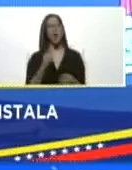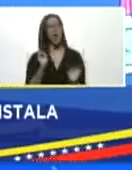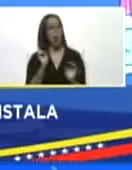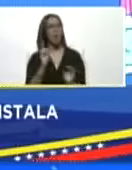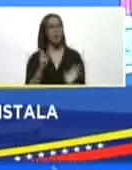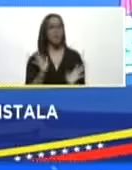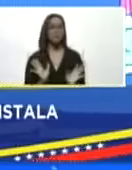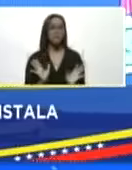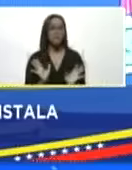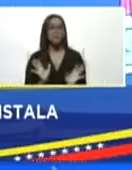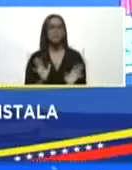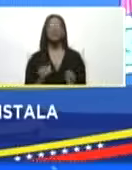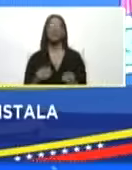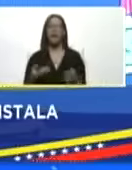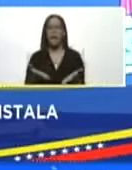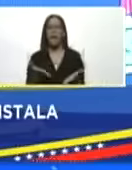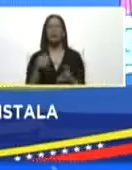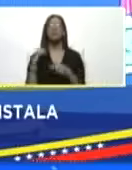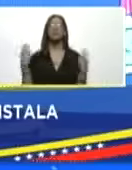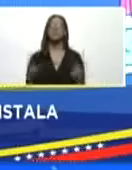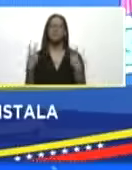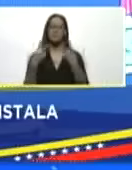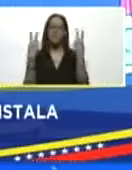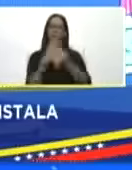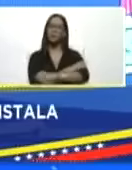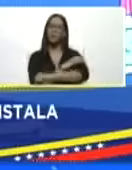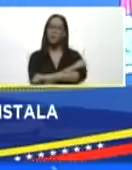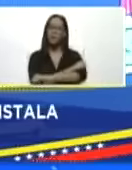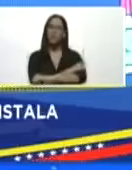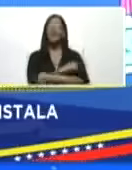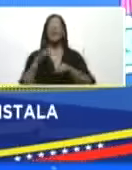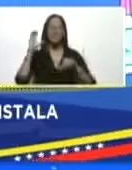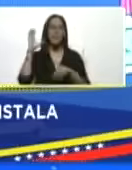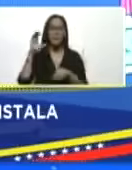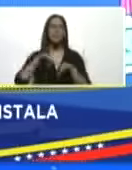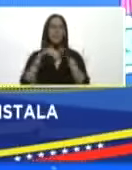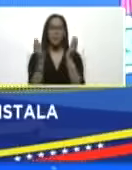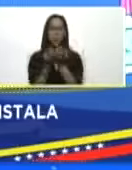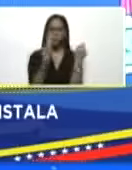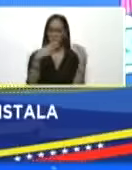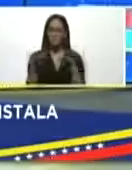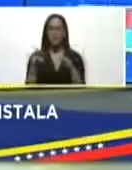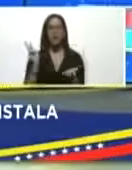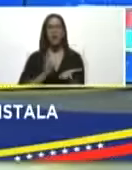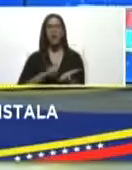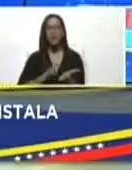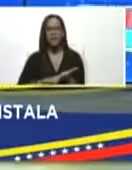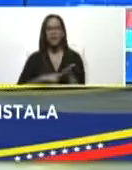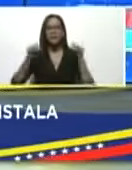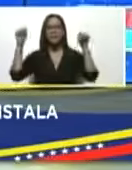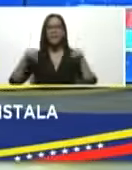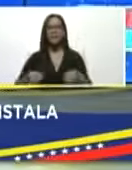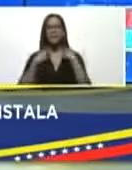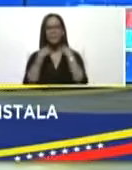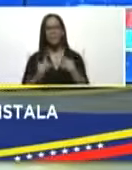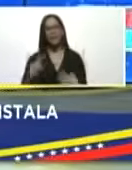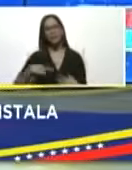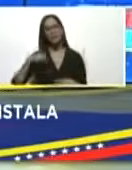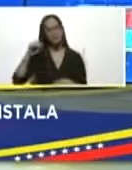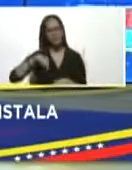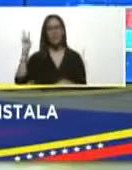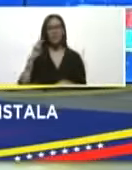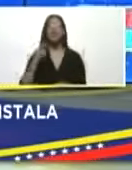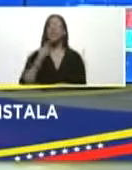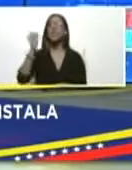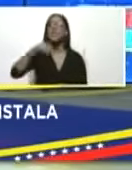la contrarrevolución, el país y el mundo verán la verdad de esta derrota que ha tenido hoy Venezuela. ¿Lo